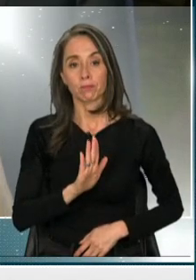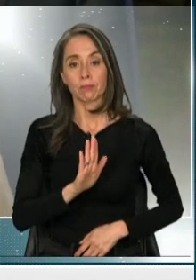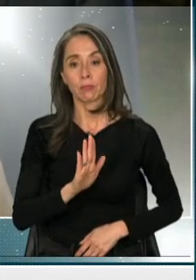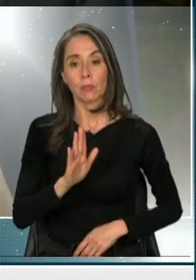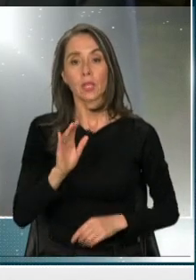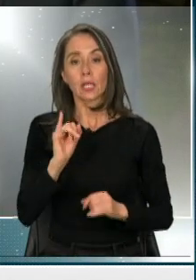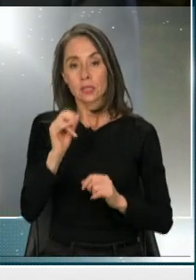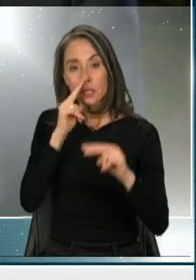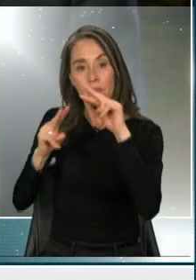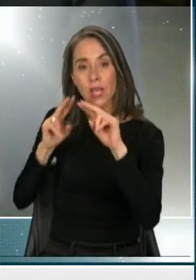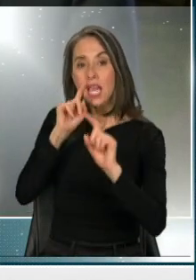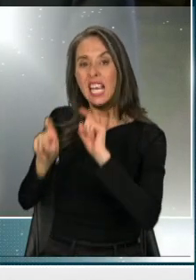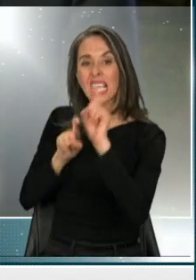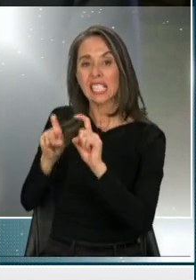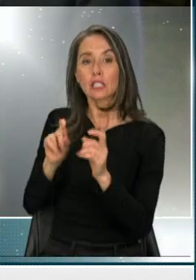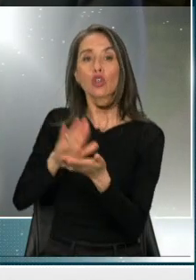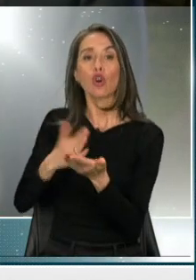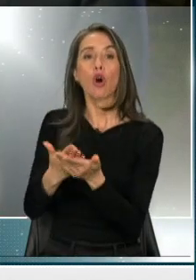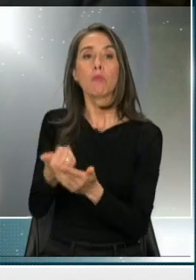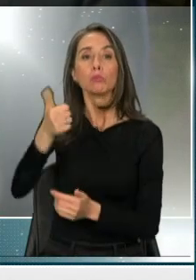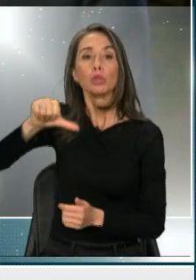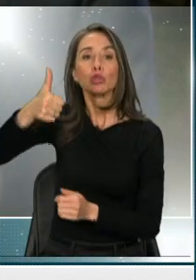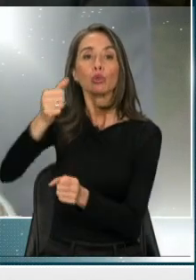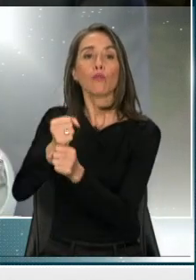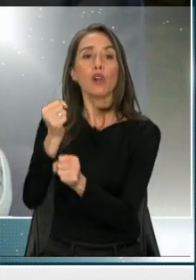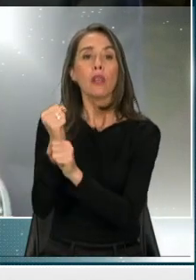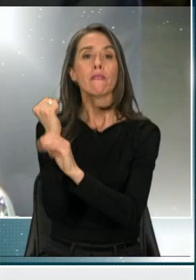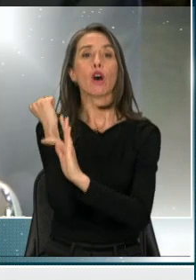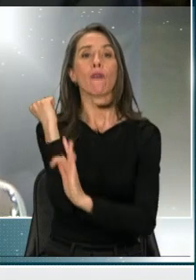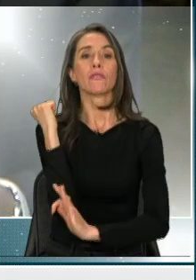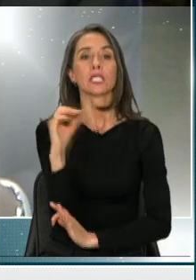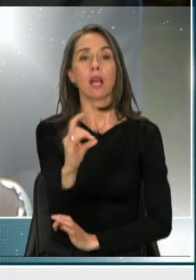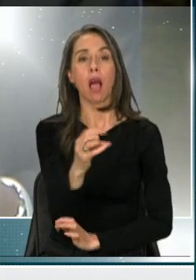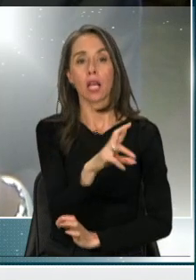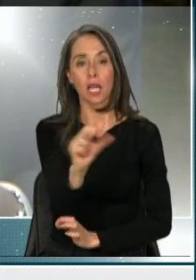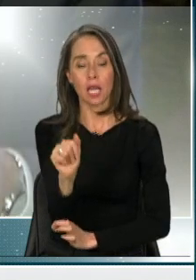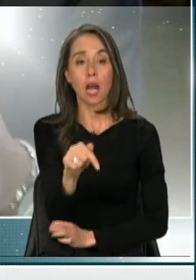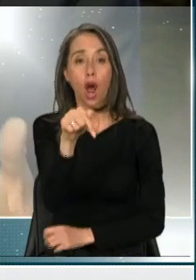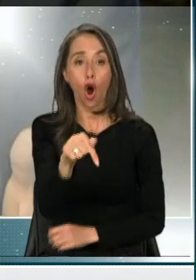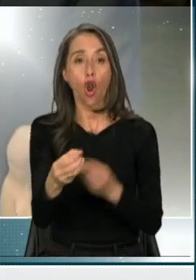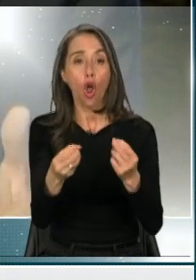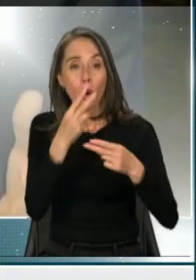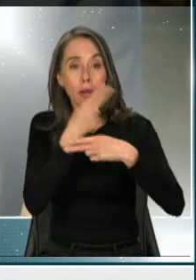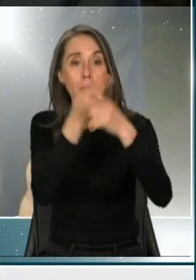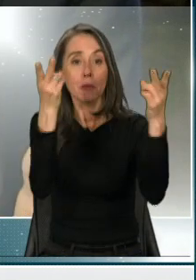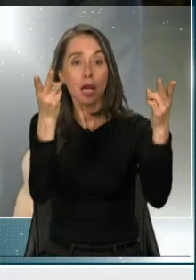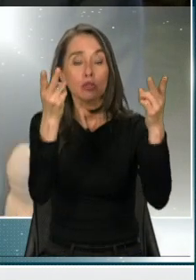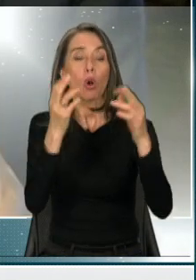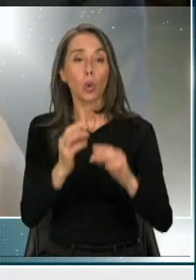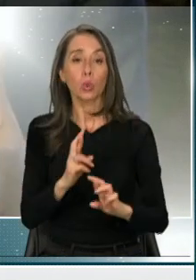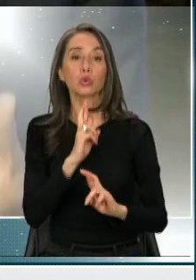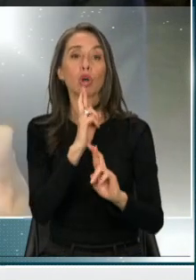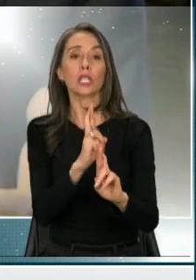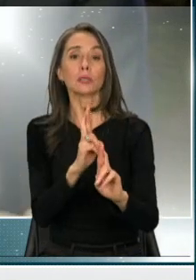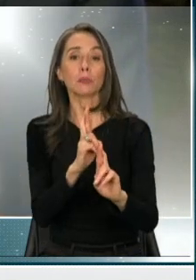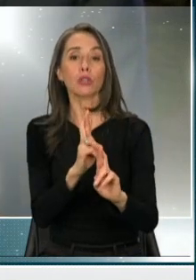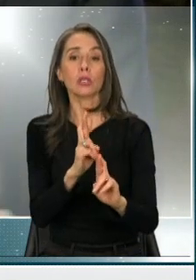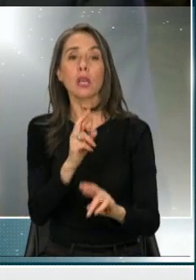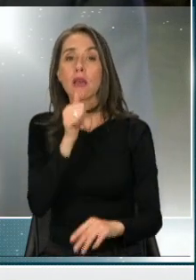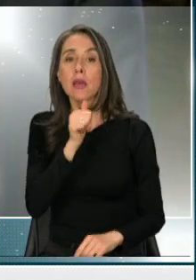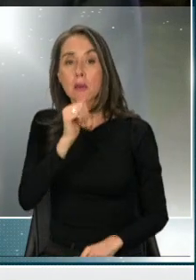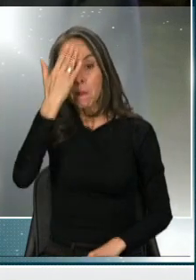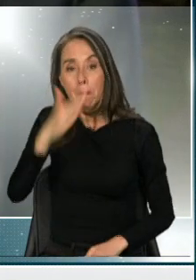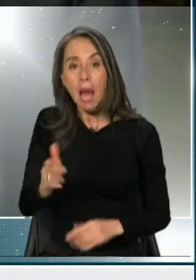análisis crítico del desempeño que ha tenido el fiscal guerra como fiscal creo que lo que ha sucedido en el día de hoy básicamente responde a la deficiente gestión